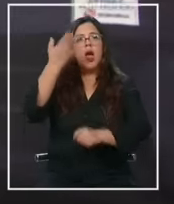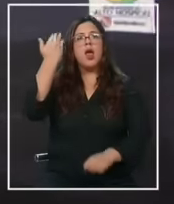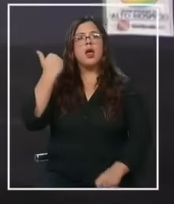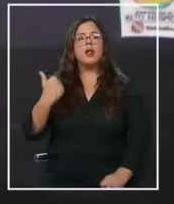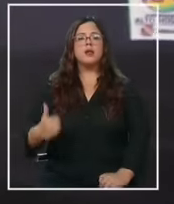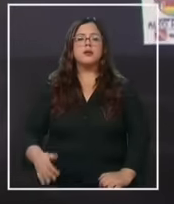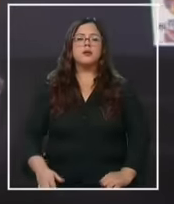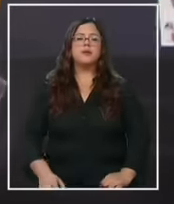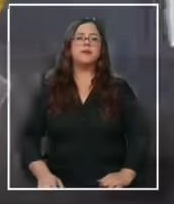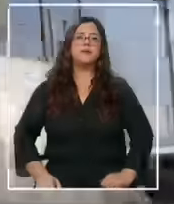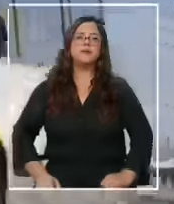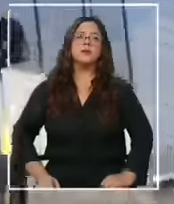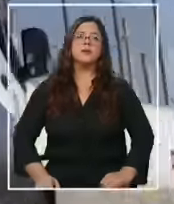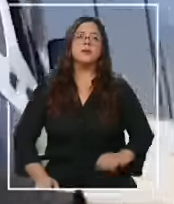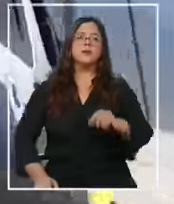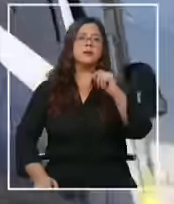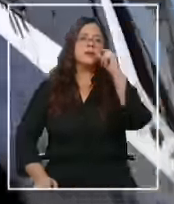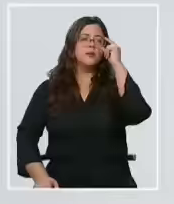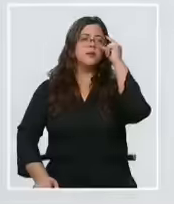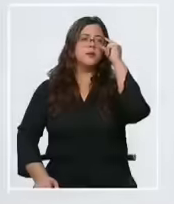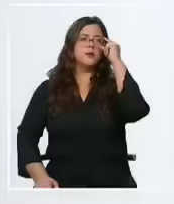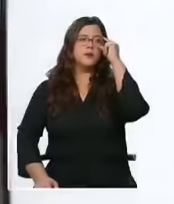funcionarios.